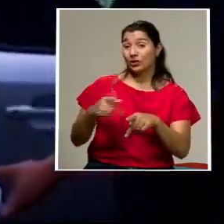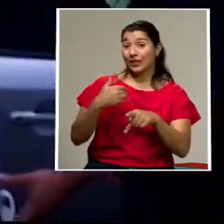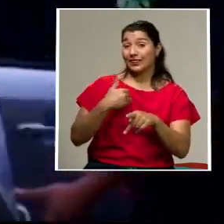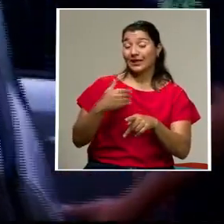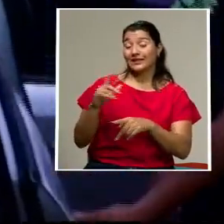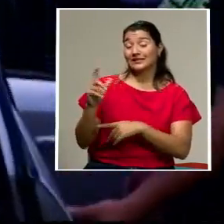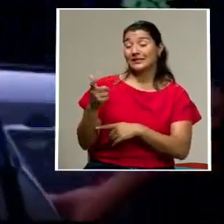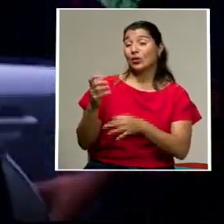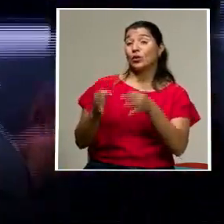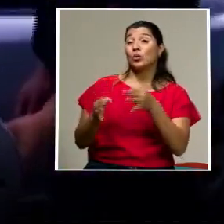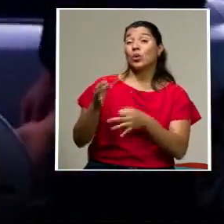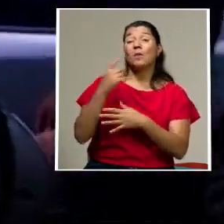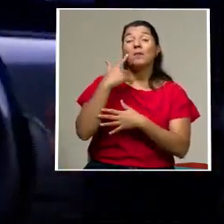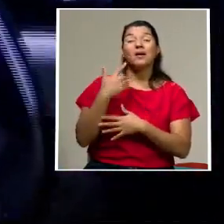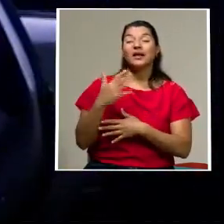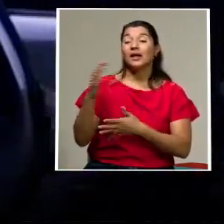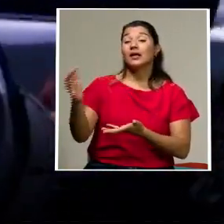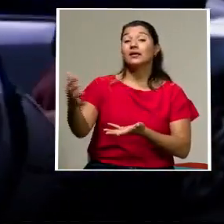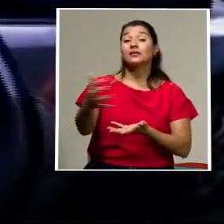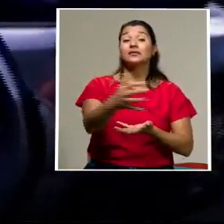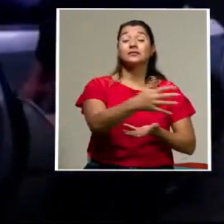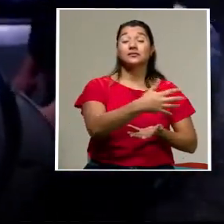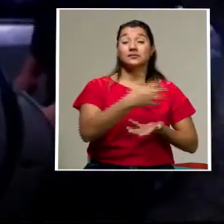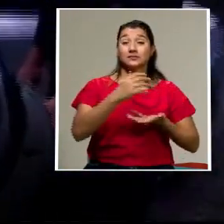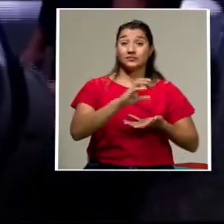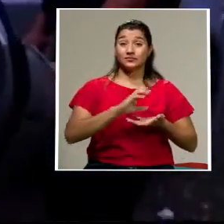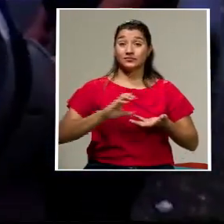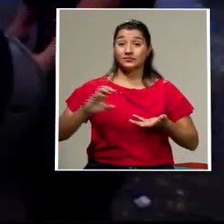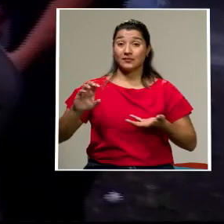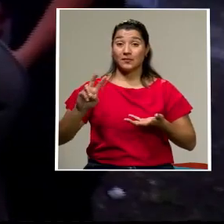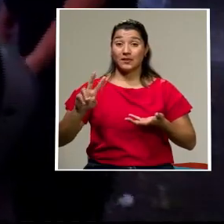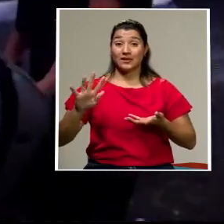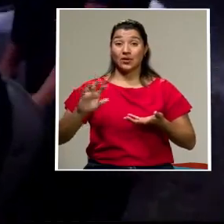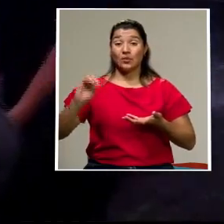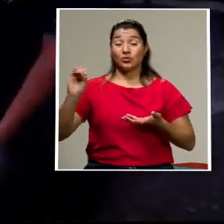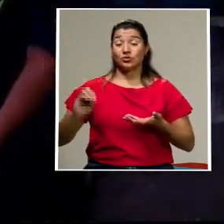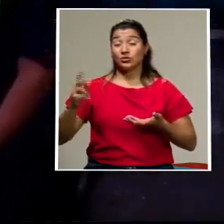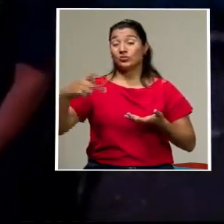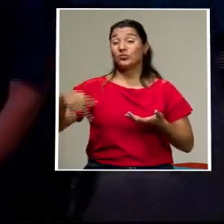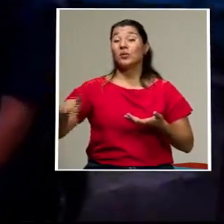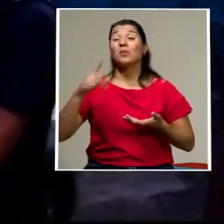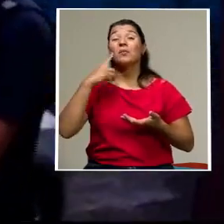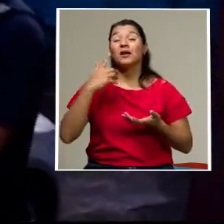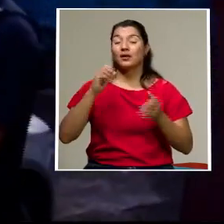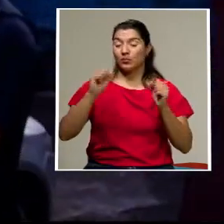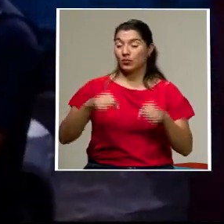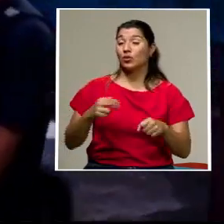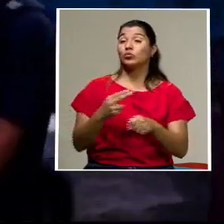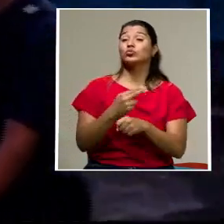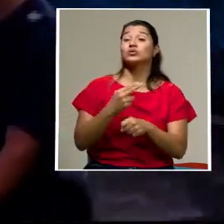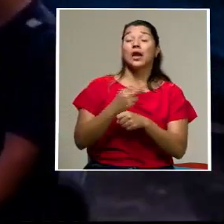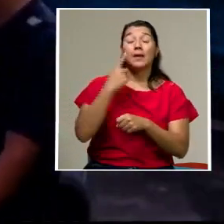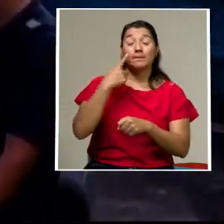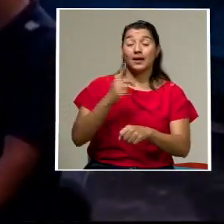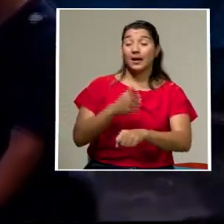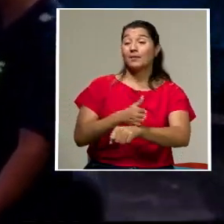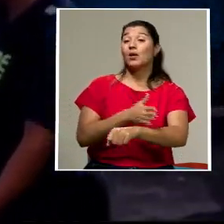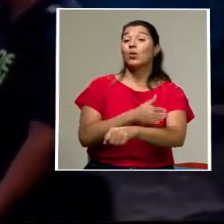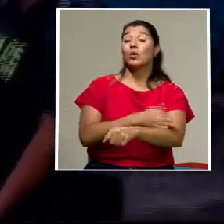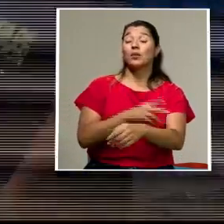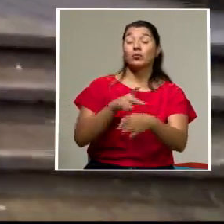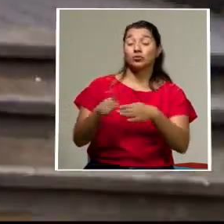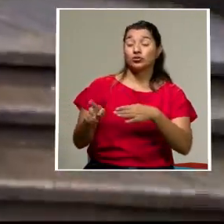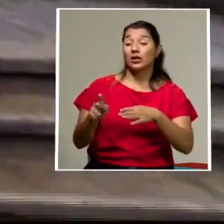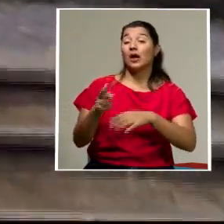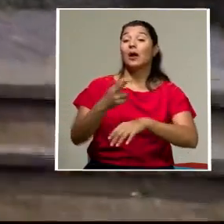de lo recaudado se destine a la Dirección General de Migración y Extranjería a fin de que se utilice en fortalecer la Policía Profesional de